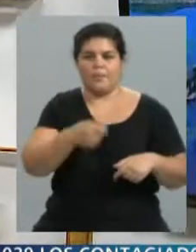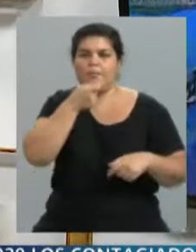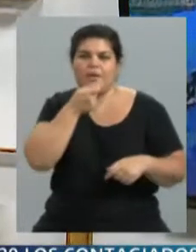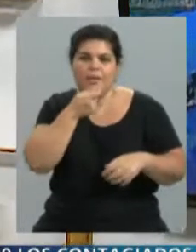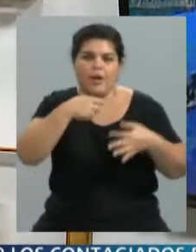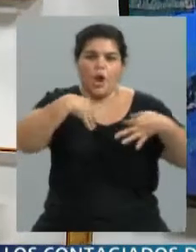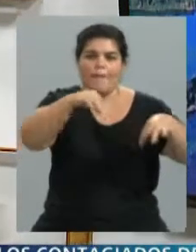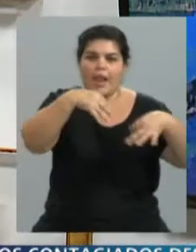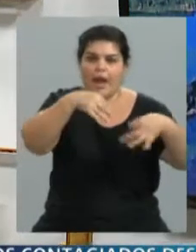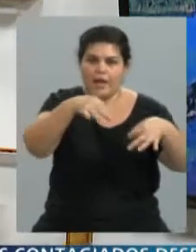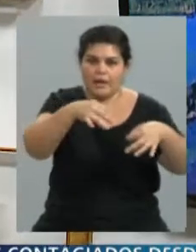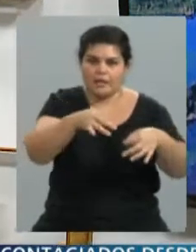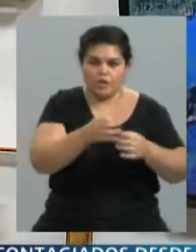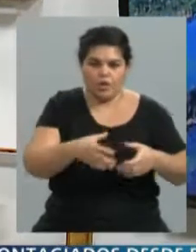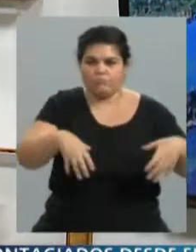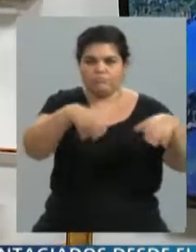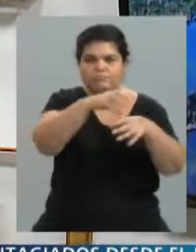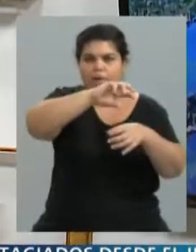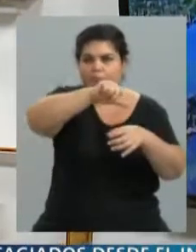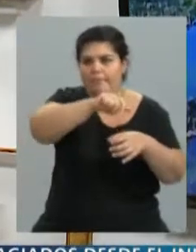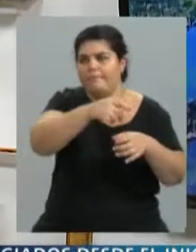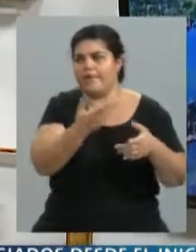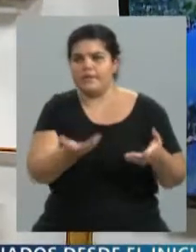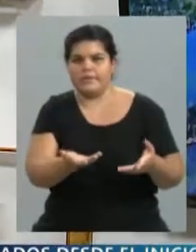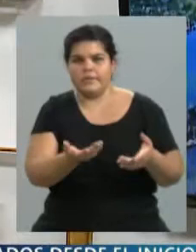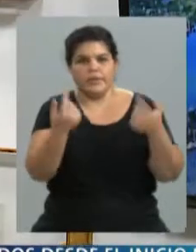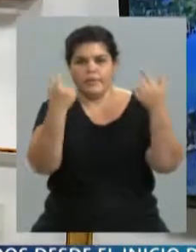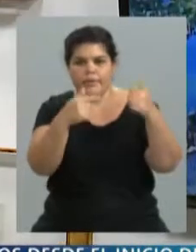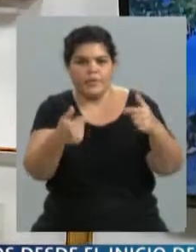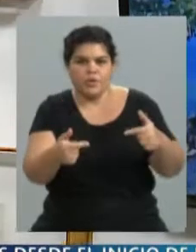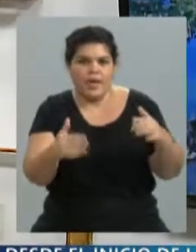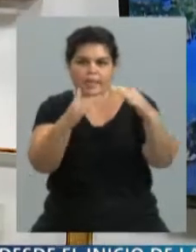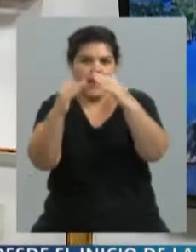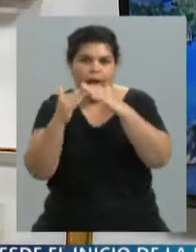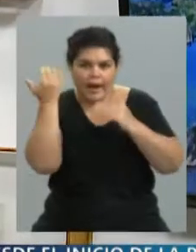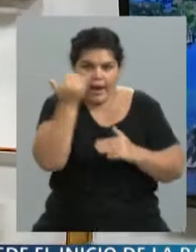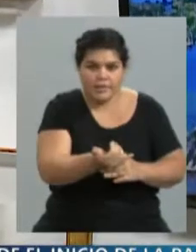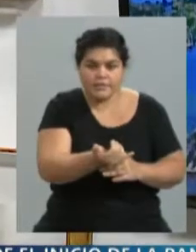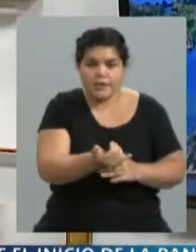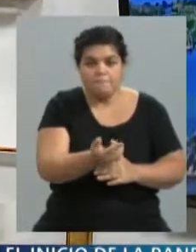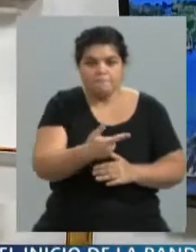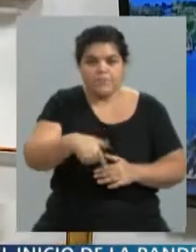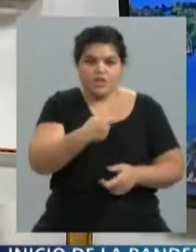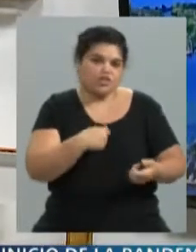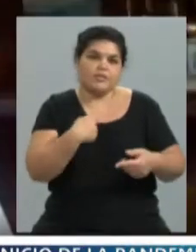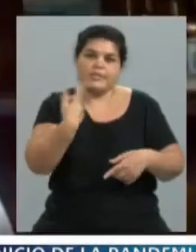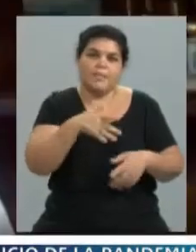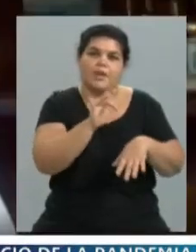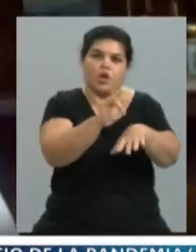puede venir en un envase o que puede estar en algún elemento de nuestra casa y que con el cual estamos todos los